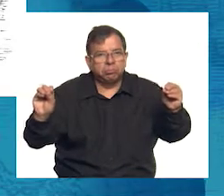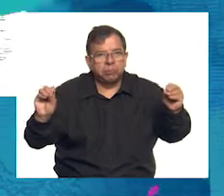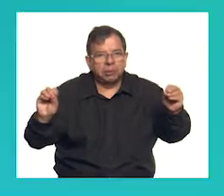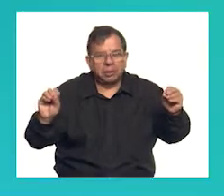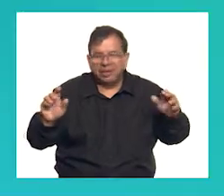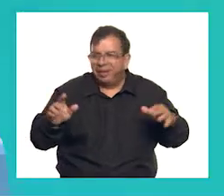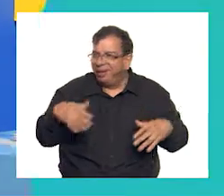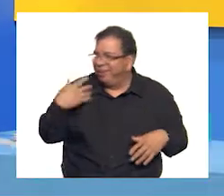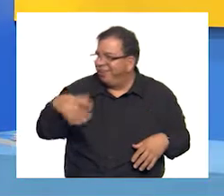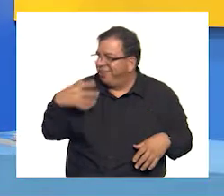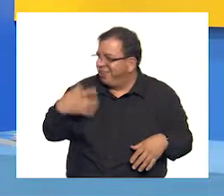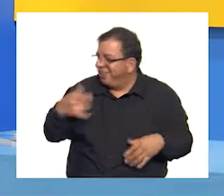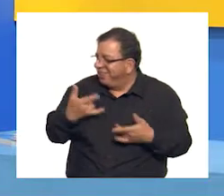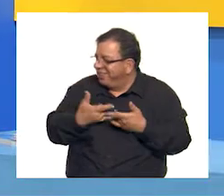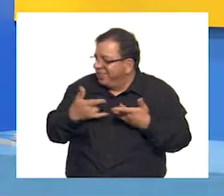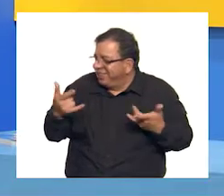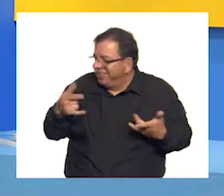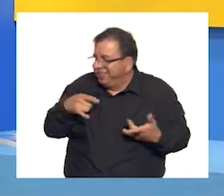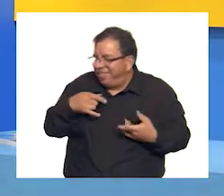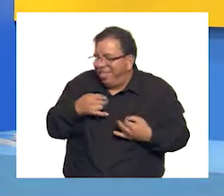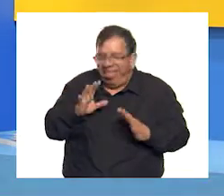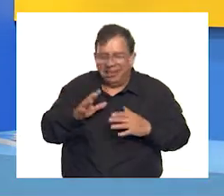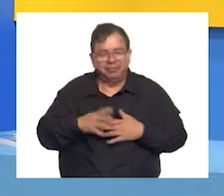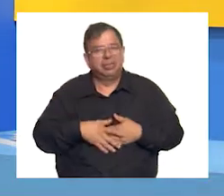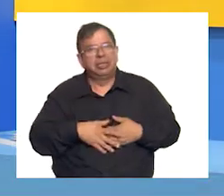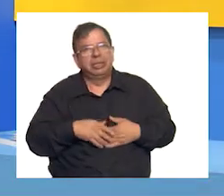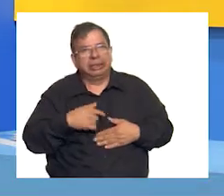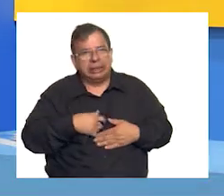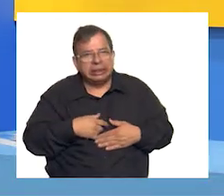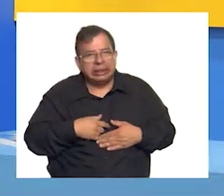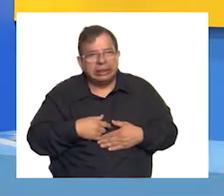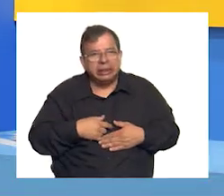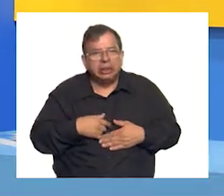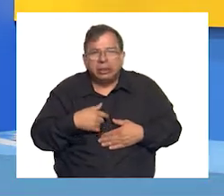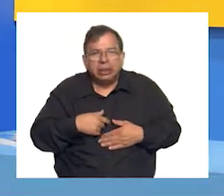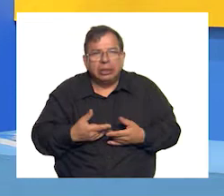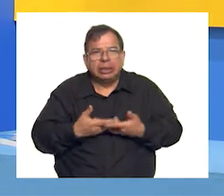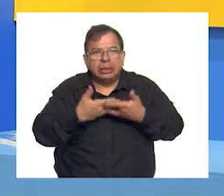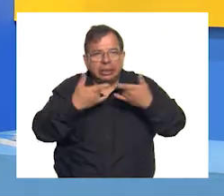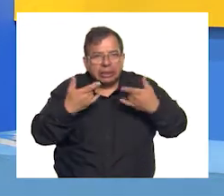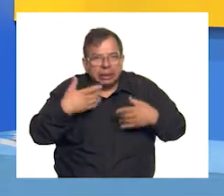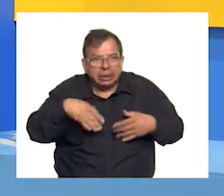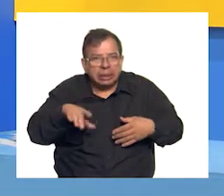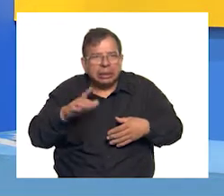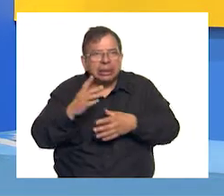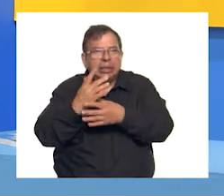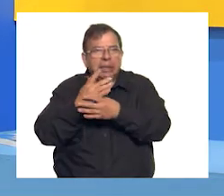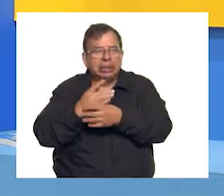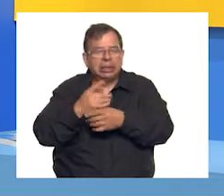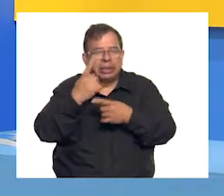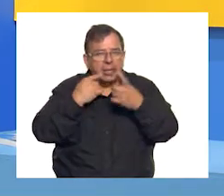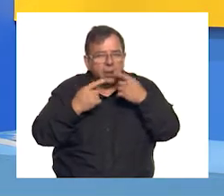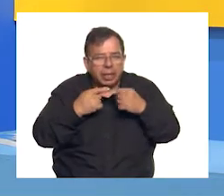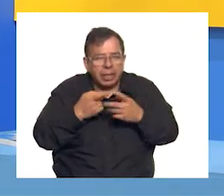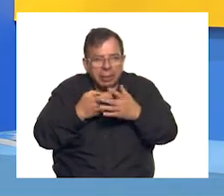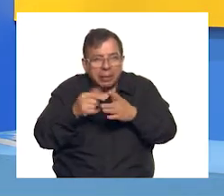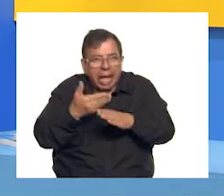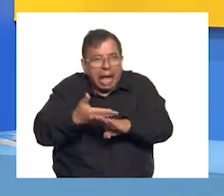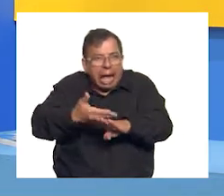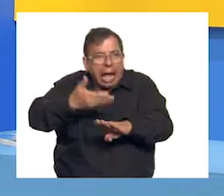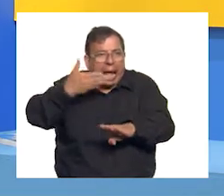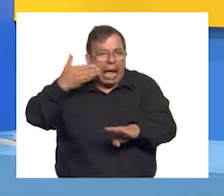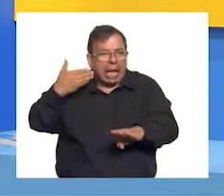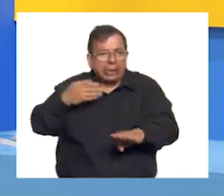historia. Como les decía, no me imaginaba que la leyenda de La Llorona hubiera empezado en el mundo prehispánico y que en la